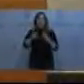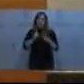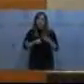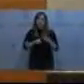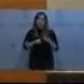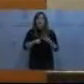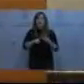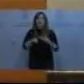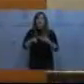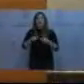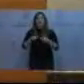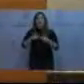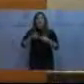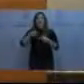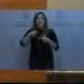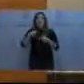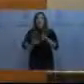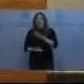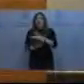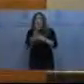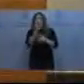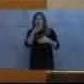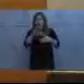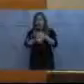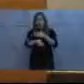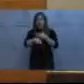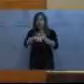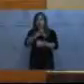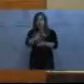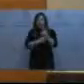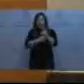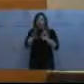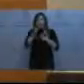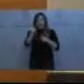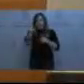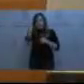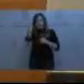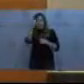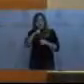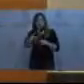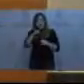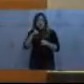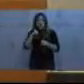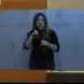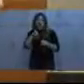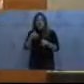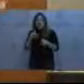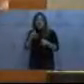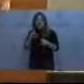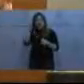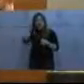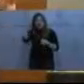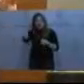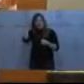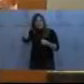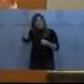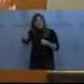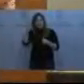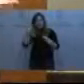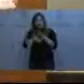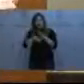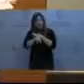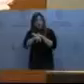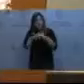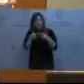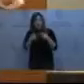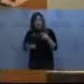generación de recursos económicos para la iniciativa privada, claro, también tiene que haber una ilusión en la gestión diaria. La titular